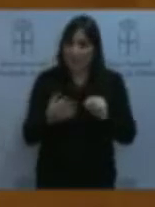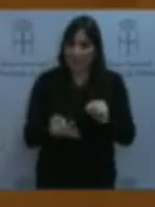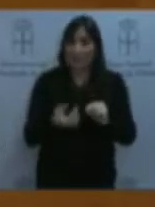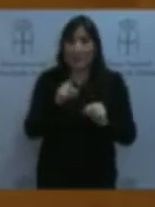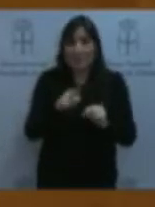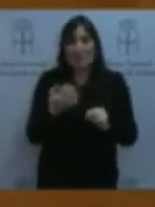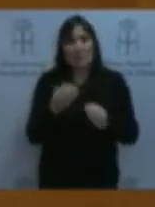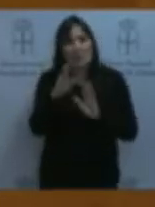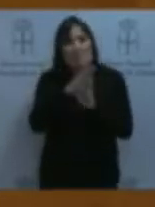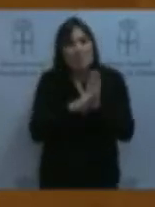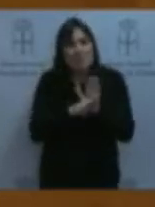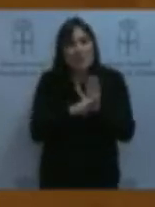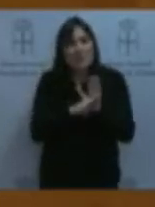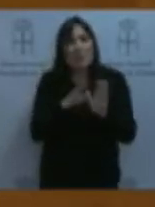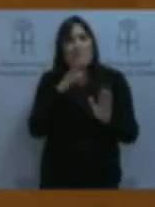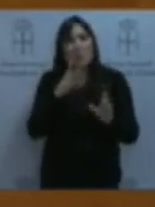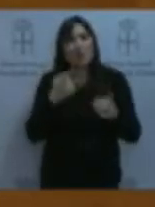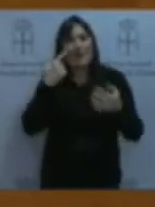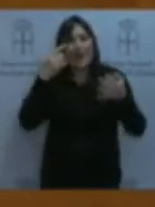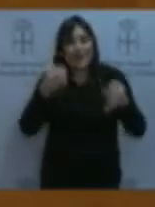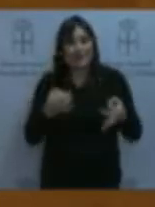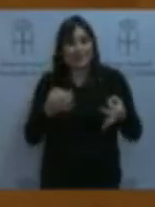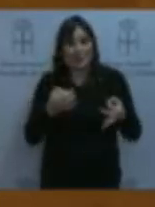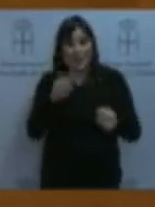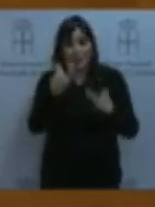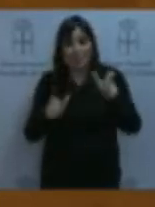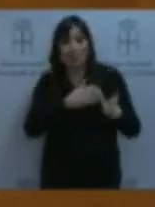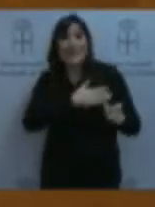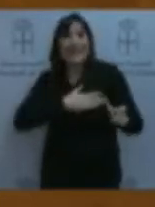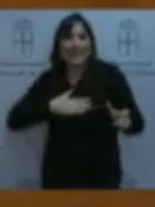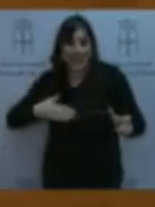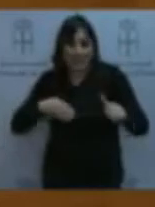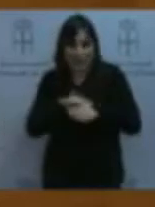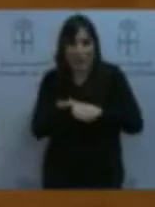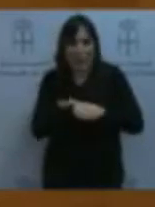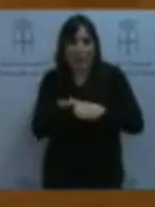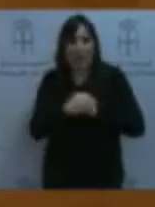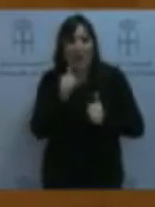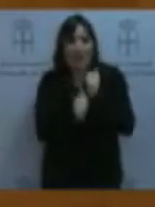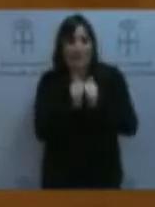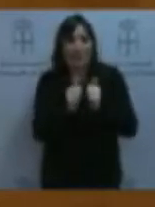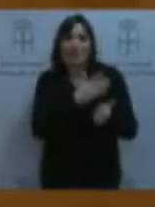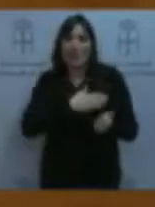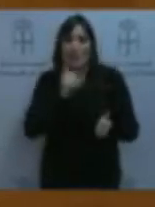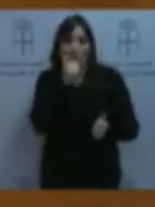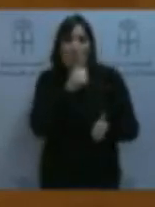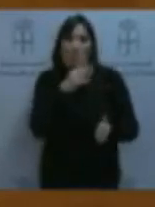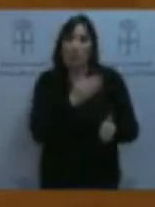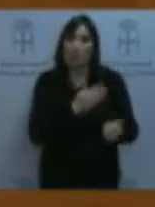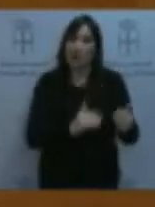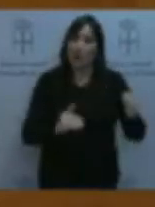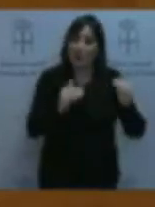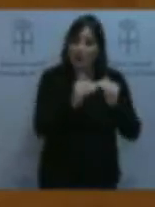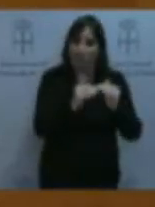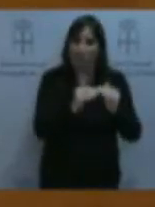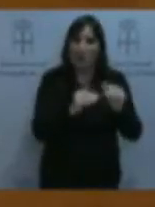garantizar el anonimato de las y los aspirantes a las pruebas selectivas, pues es vital asegurar el principio de igualdad que debe primar en cualquier proceso de este tipo. En muchos